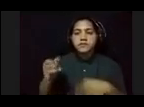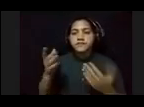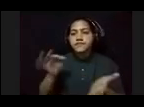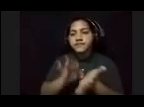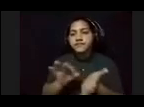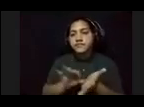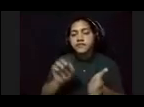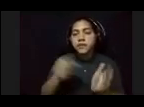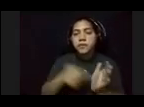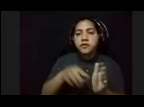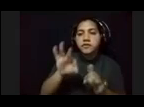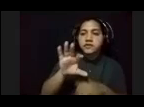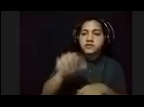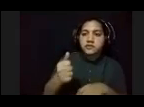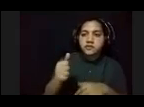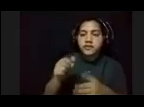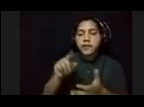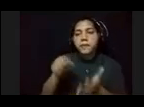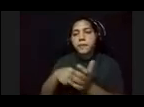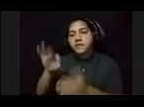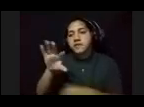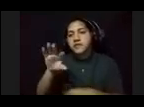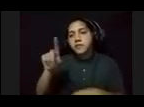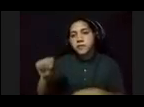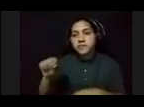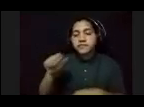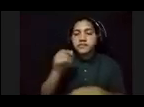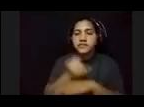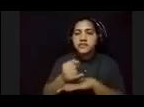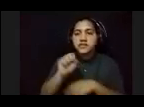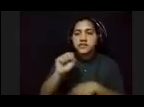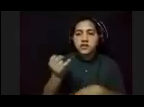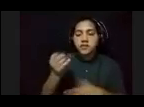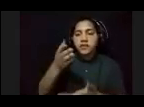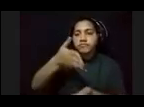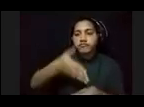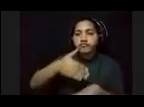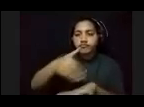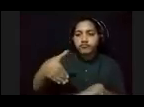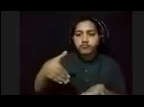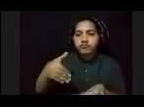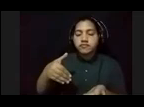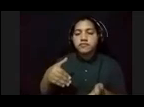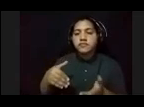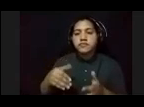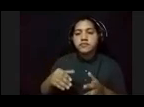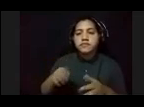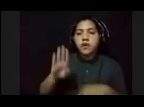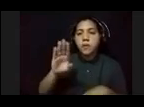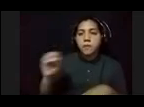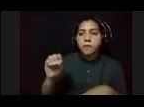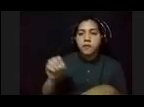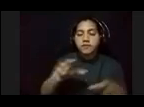y 1920, la isleta de San Juan estaba dividida en subbarrios. En los